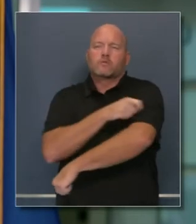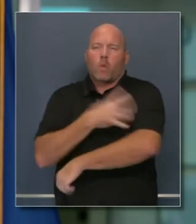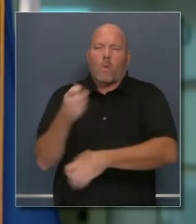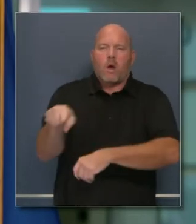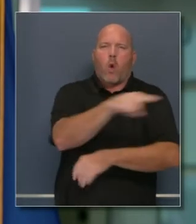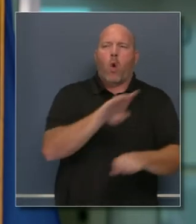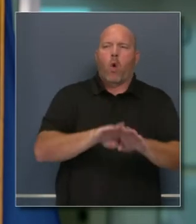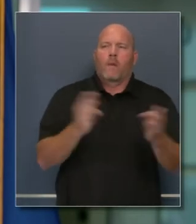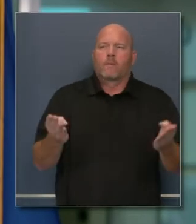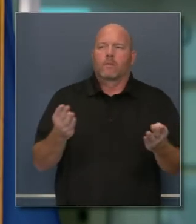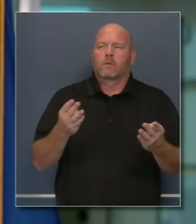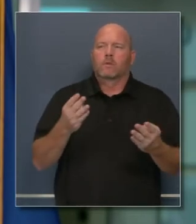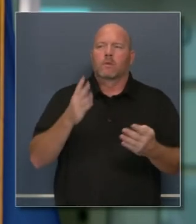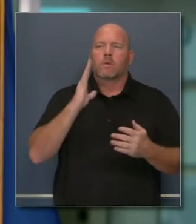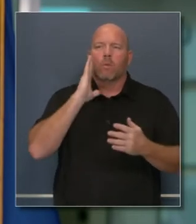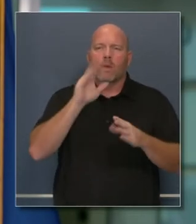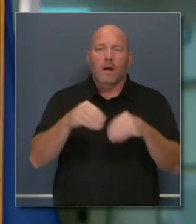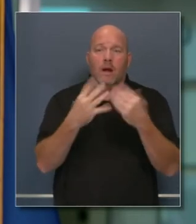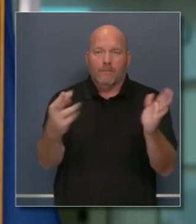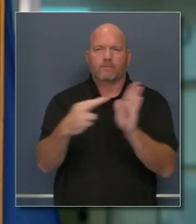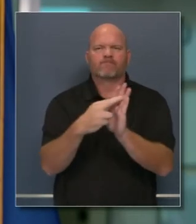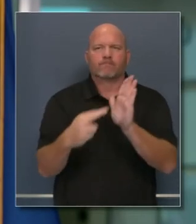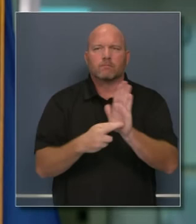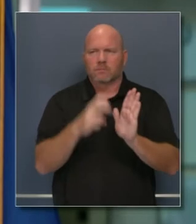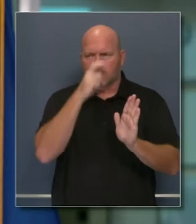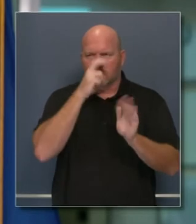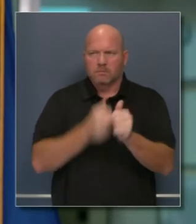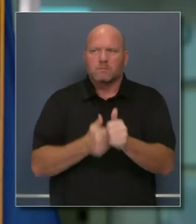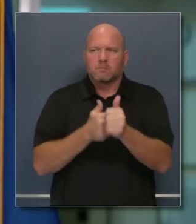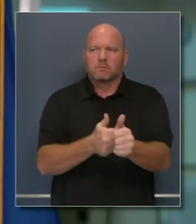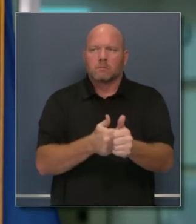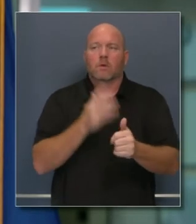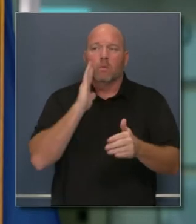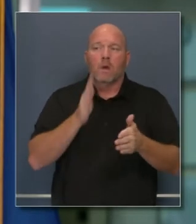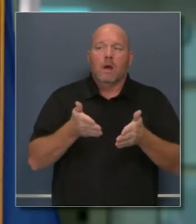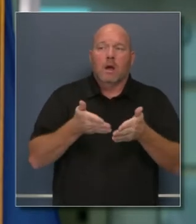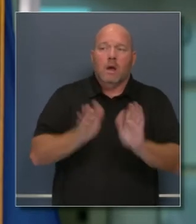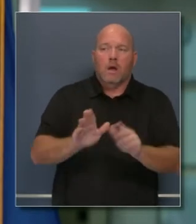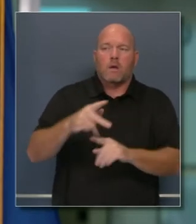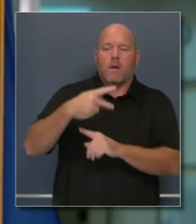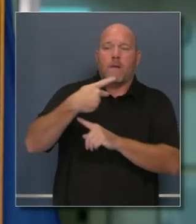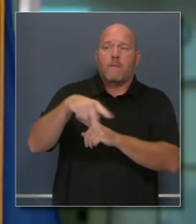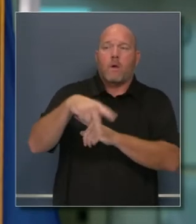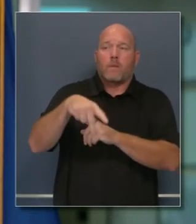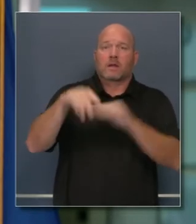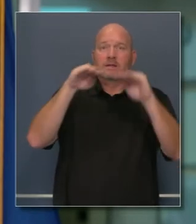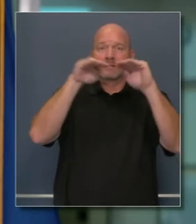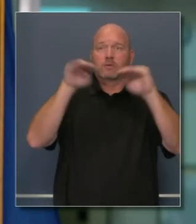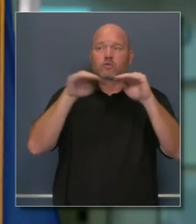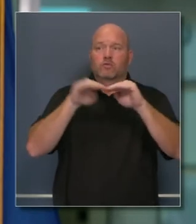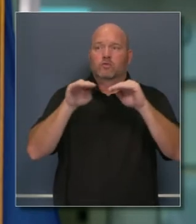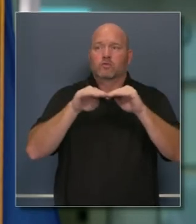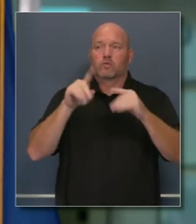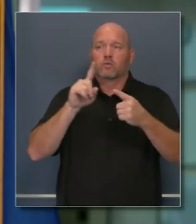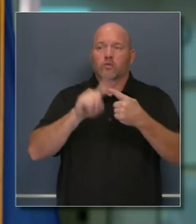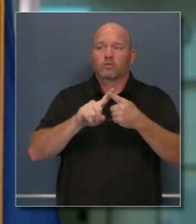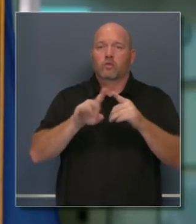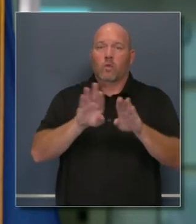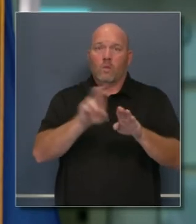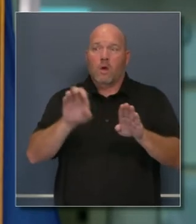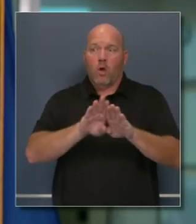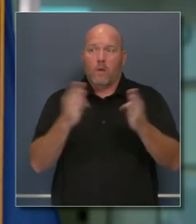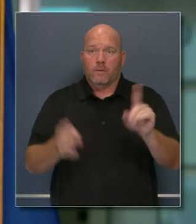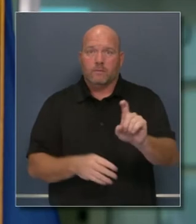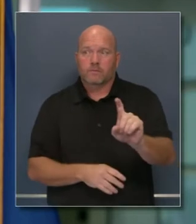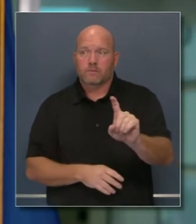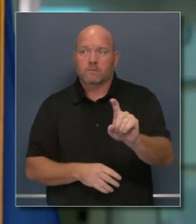demandas en este sentido. Nos gustaría saber qué criterios nos puede dar usted para poder volver a abrir estas